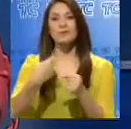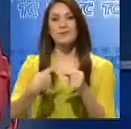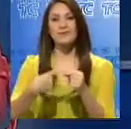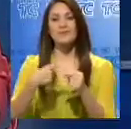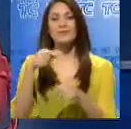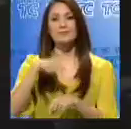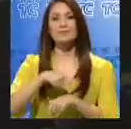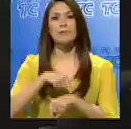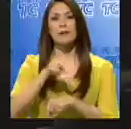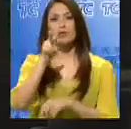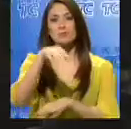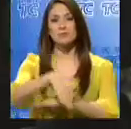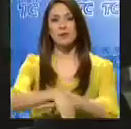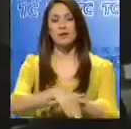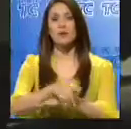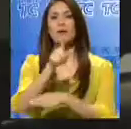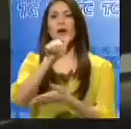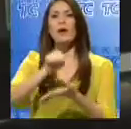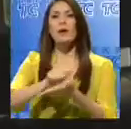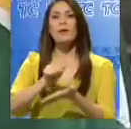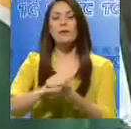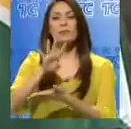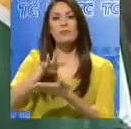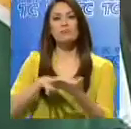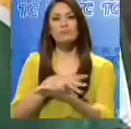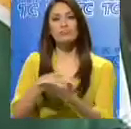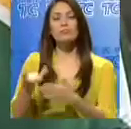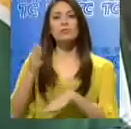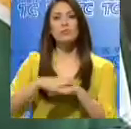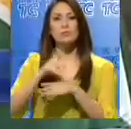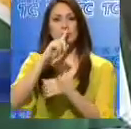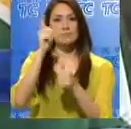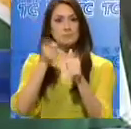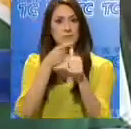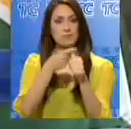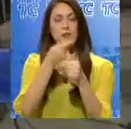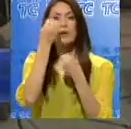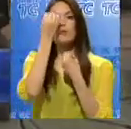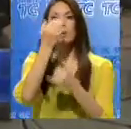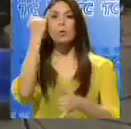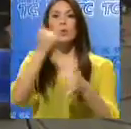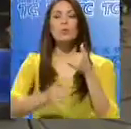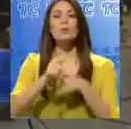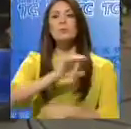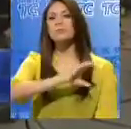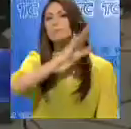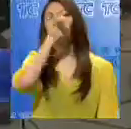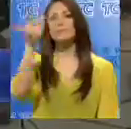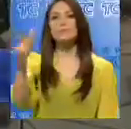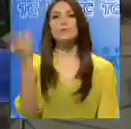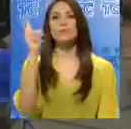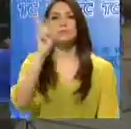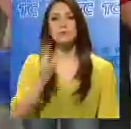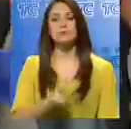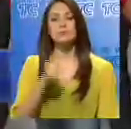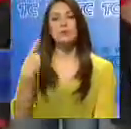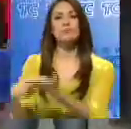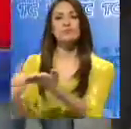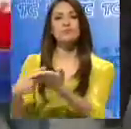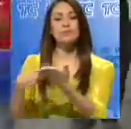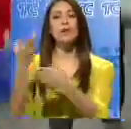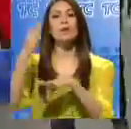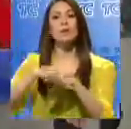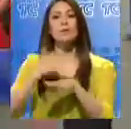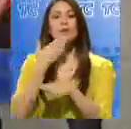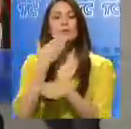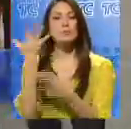las 14 horas. La agenda de temas incluye la presentación del informe del último viaje a Caracas de la Comisión y además el análisis